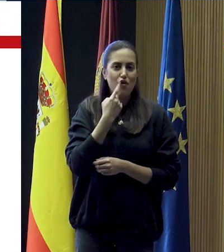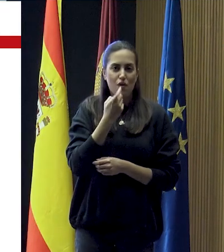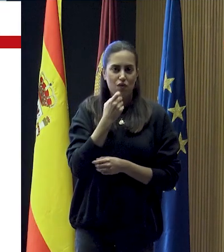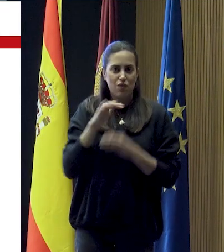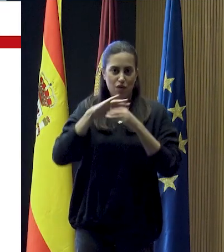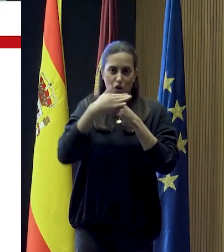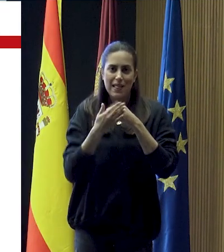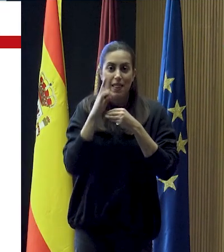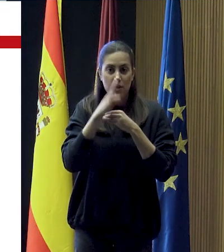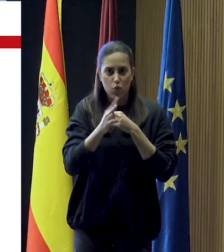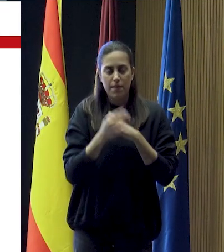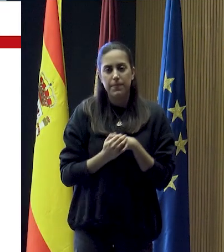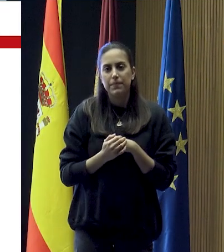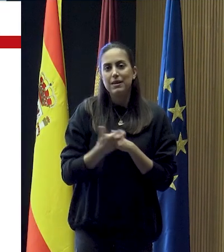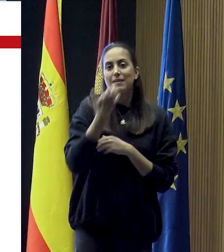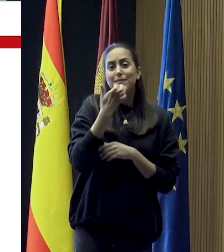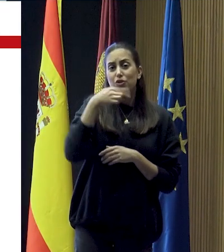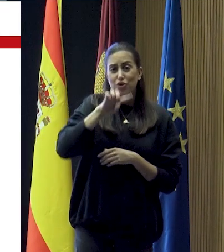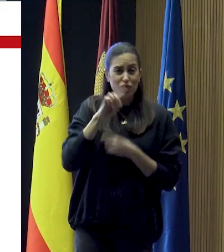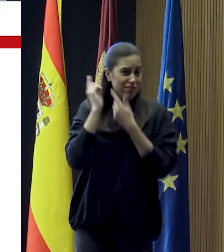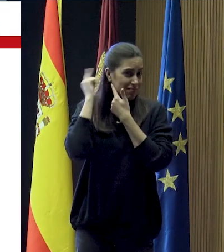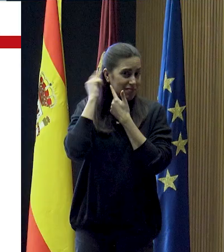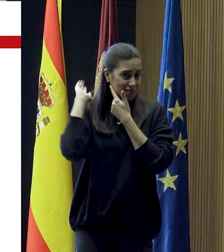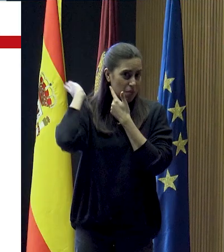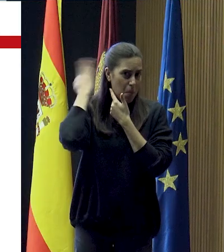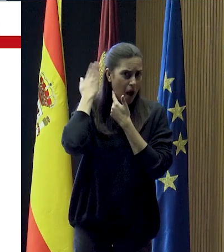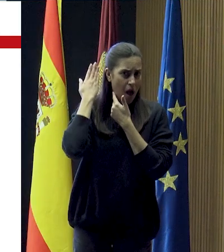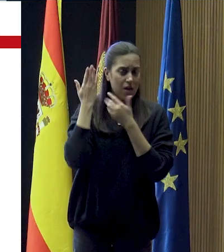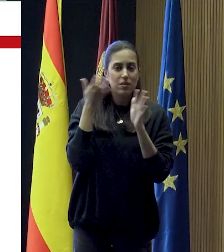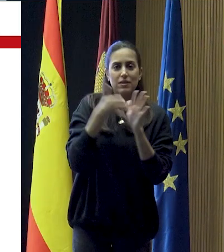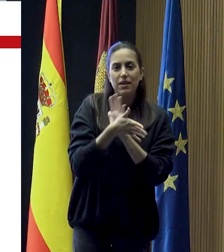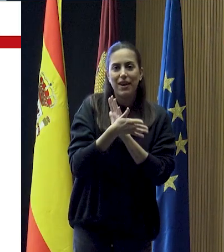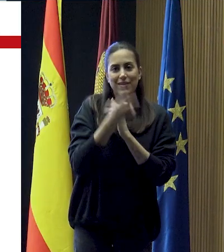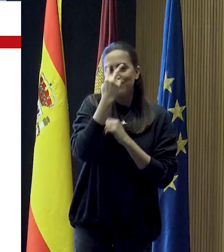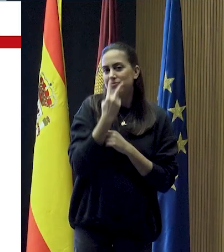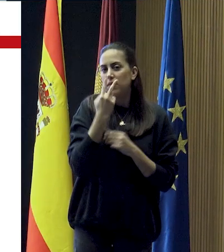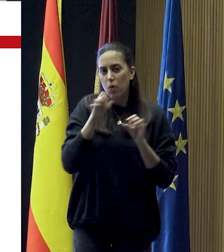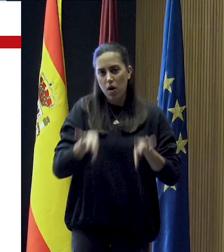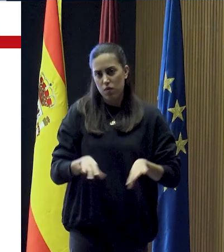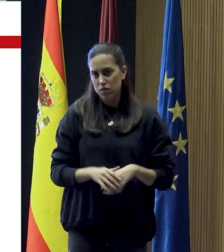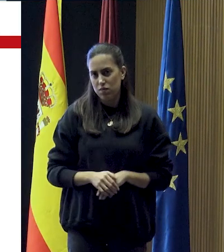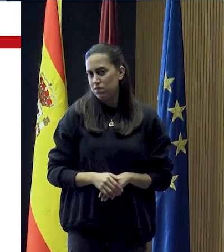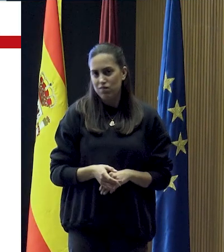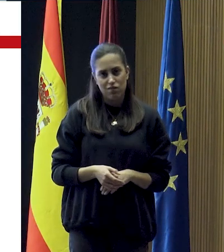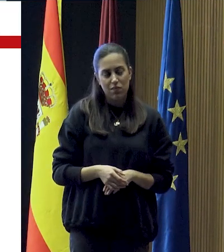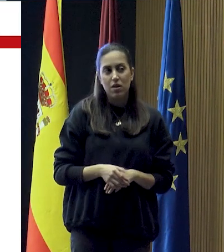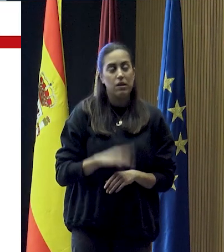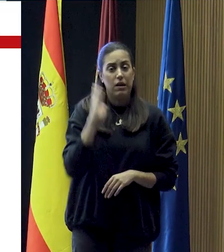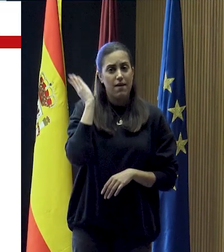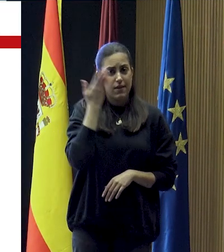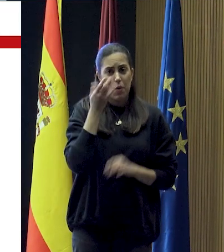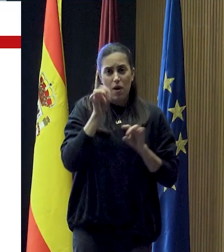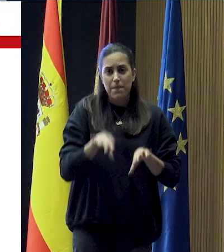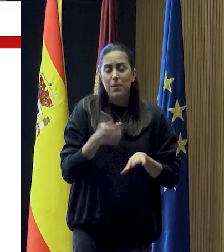visual. Si nosotros tenemos una lesión a ese nivel, es como si estuviésemos ciegos, ¿vale? Por lo tanto, no